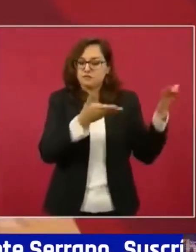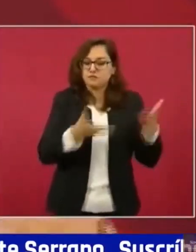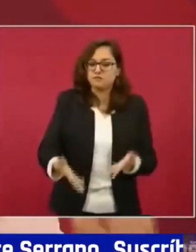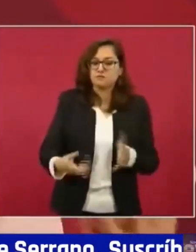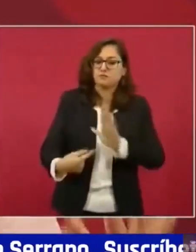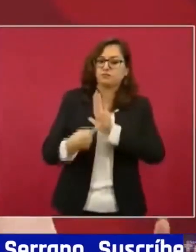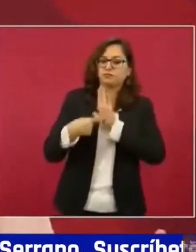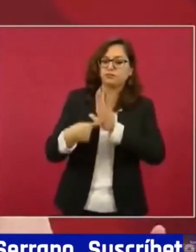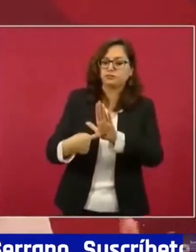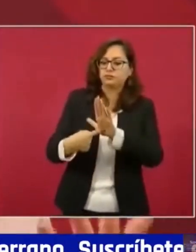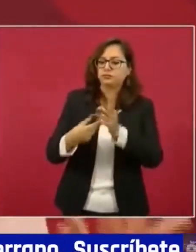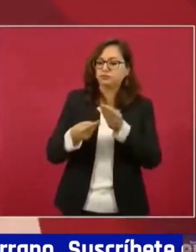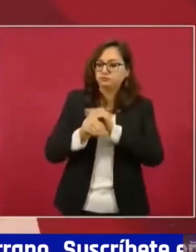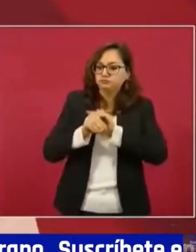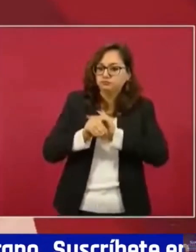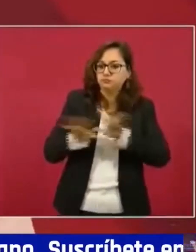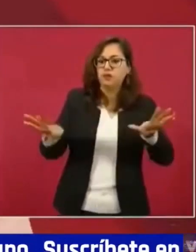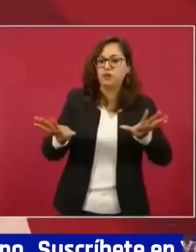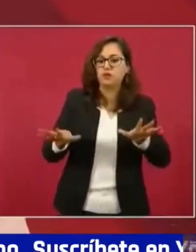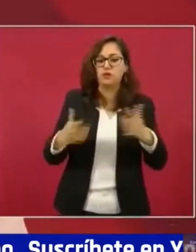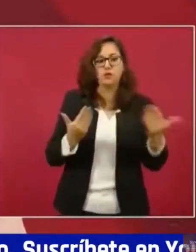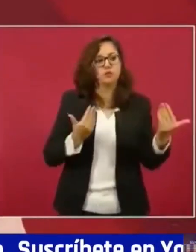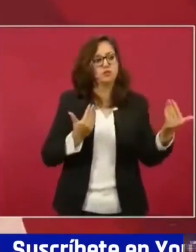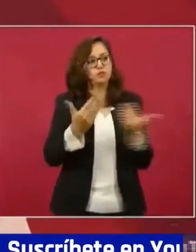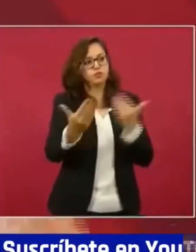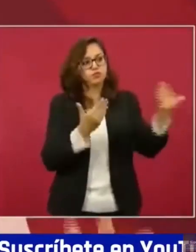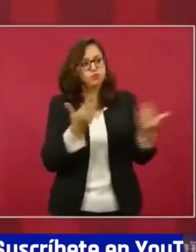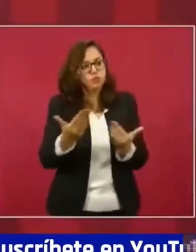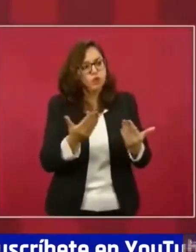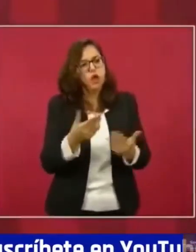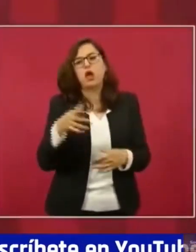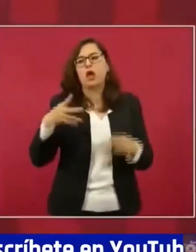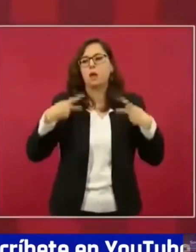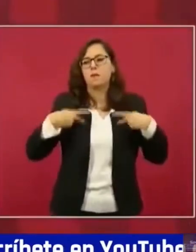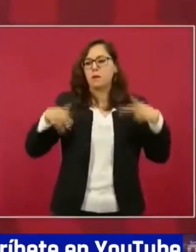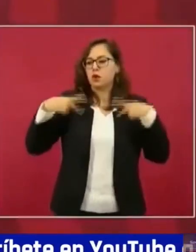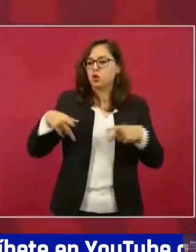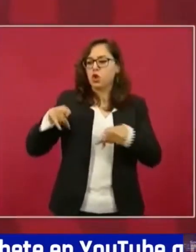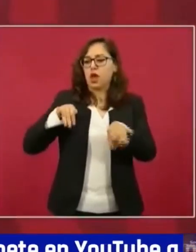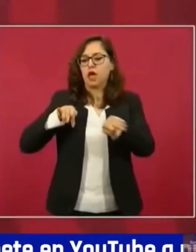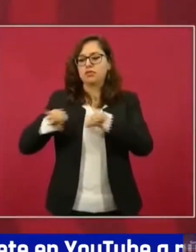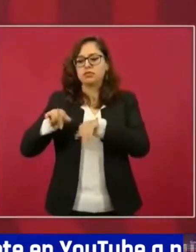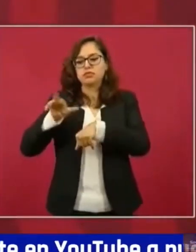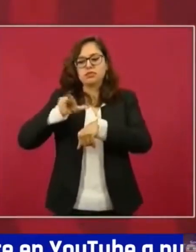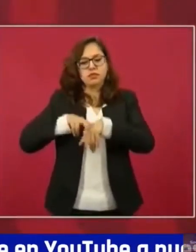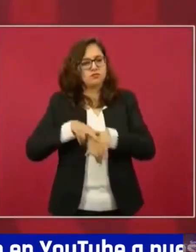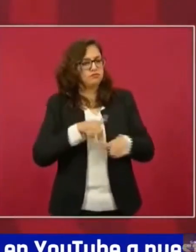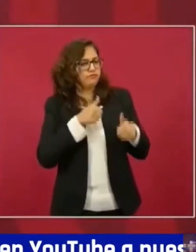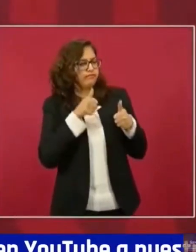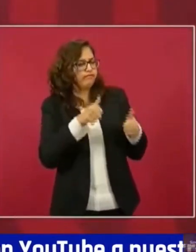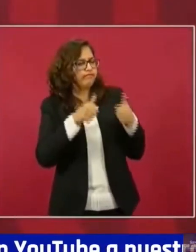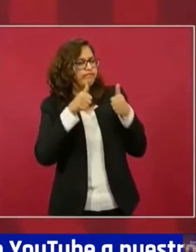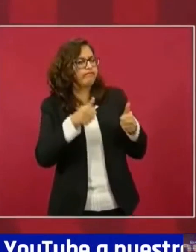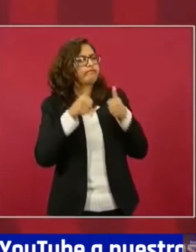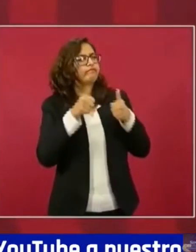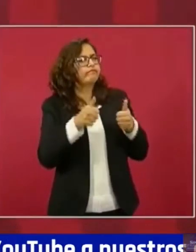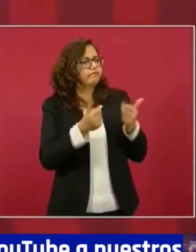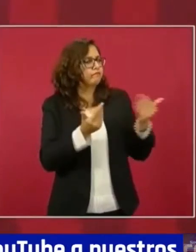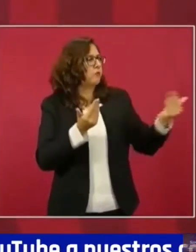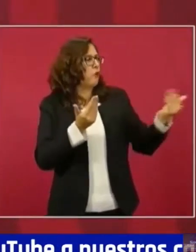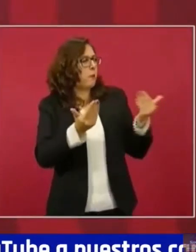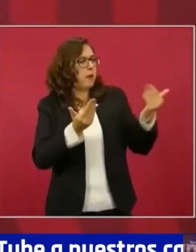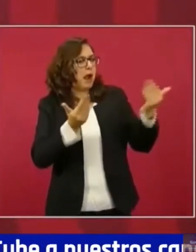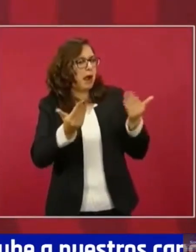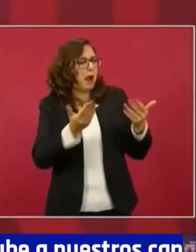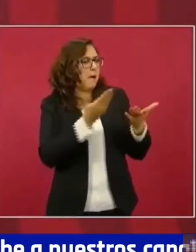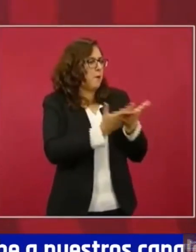trabajadores puedan comparar. De eso se tratan las campañas, de escuchar cuáles son las nuevas propuestas, de ver qué les